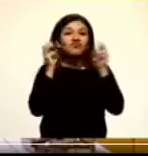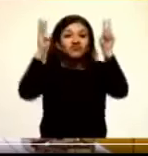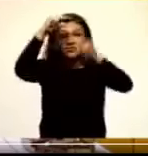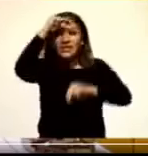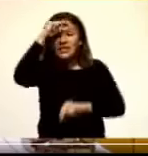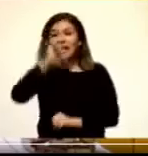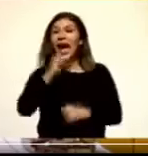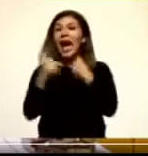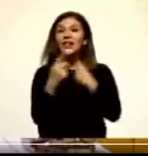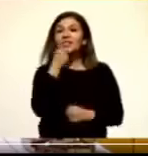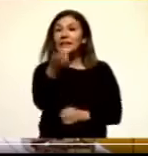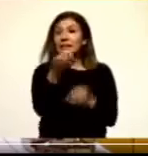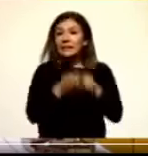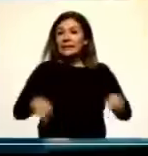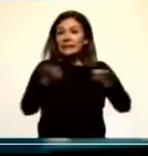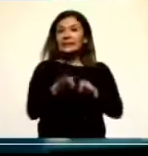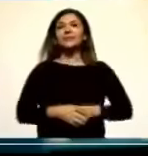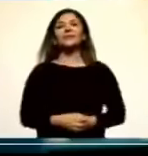muy importante que decirnos.